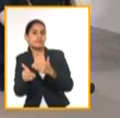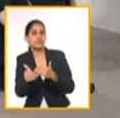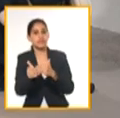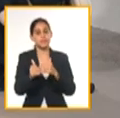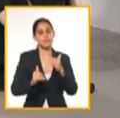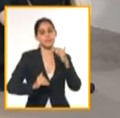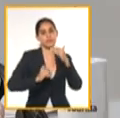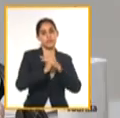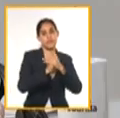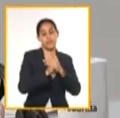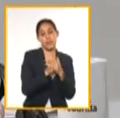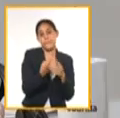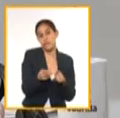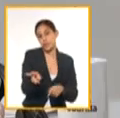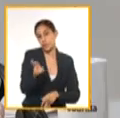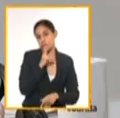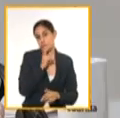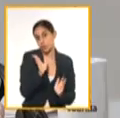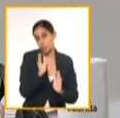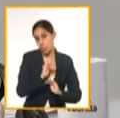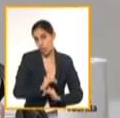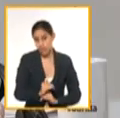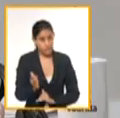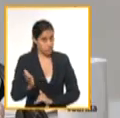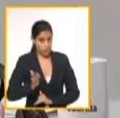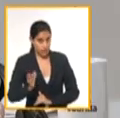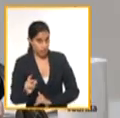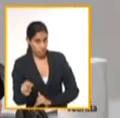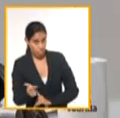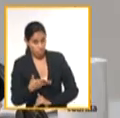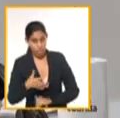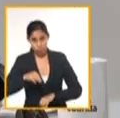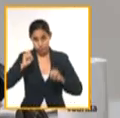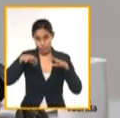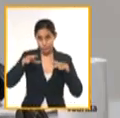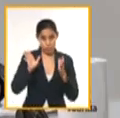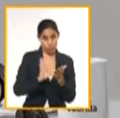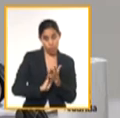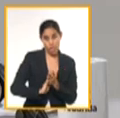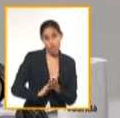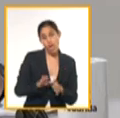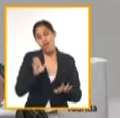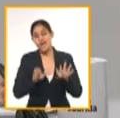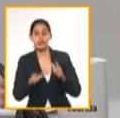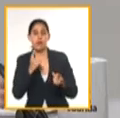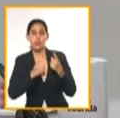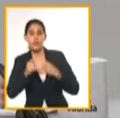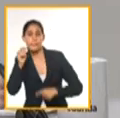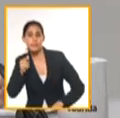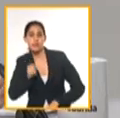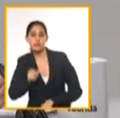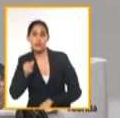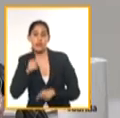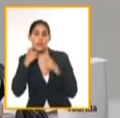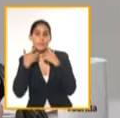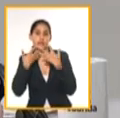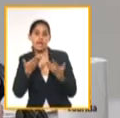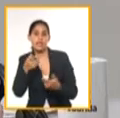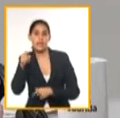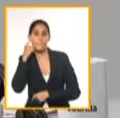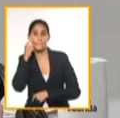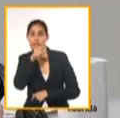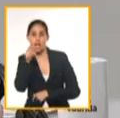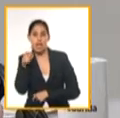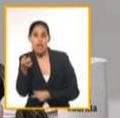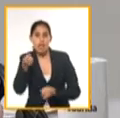igual que con la energía. Pero no es tan rápido como los circuitos eléctricos. Las personas a veces ven que llega la electricidad y esperan de inmediato el agua, y no es así.